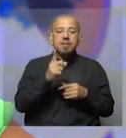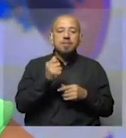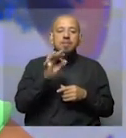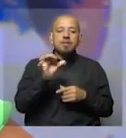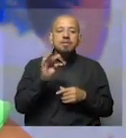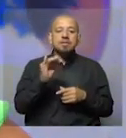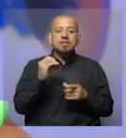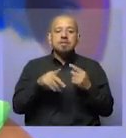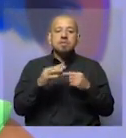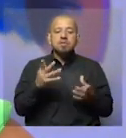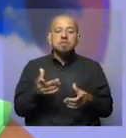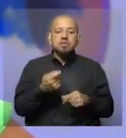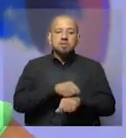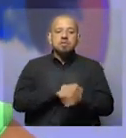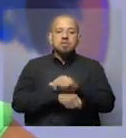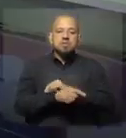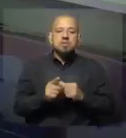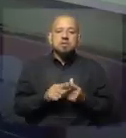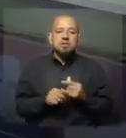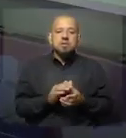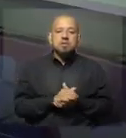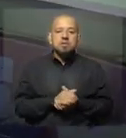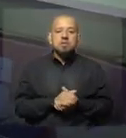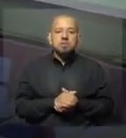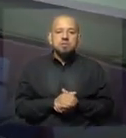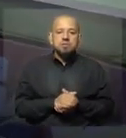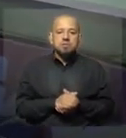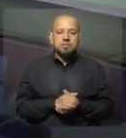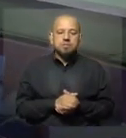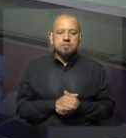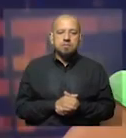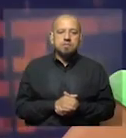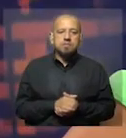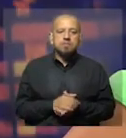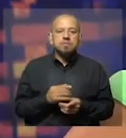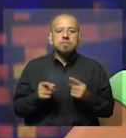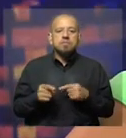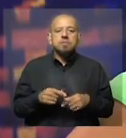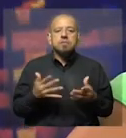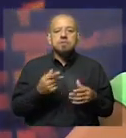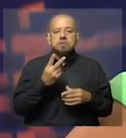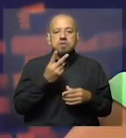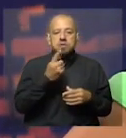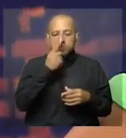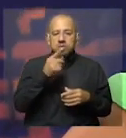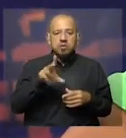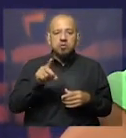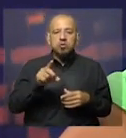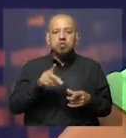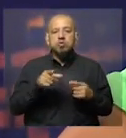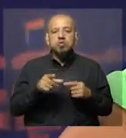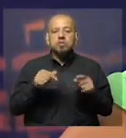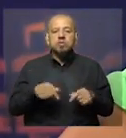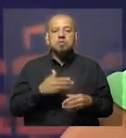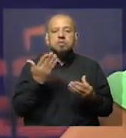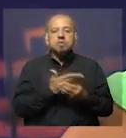sido un esfuerzo y un amor muy grande que le pusieron. Tremendo, sí. Como decíamos hoy, al principio, recién en el 2012 es que se empieza a registrar este